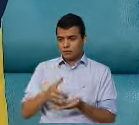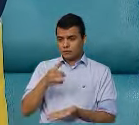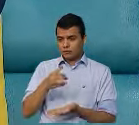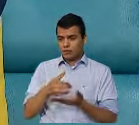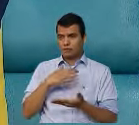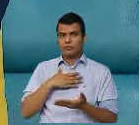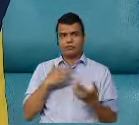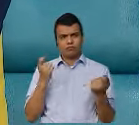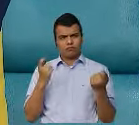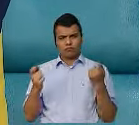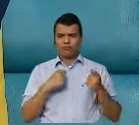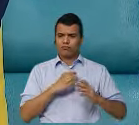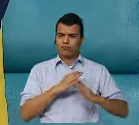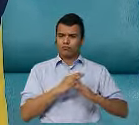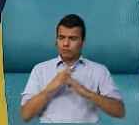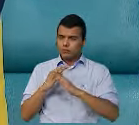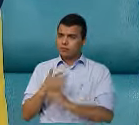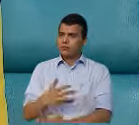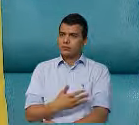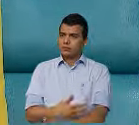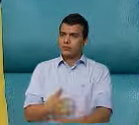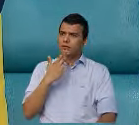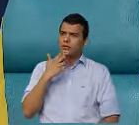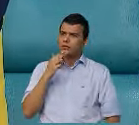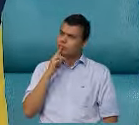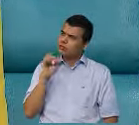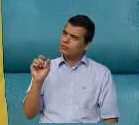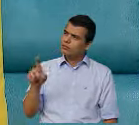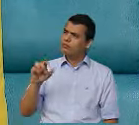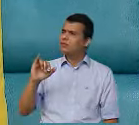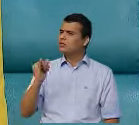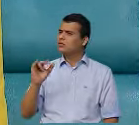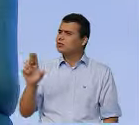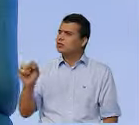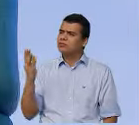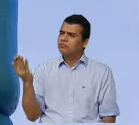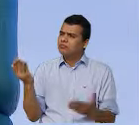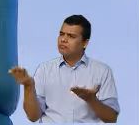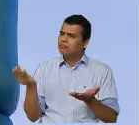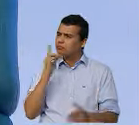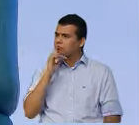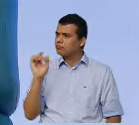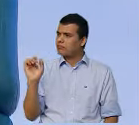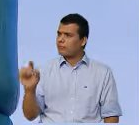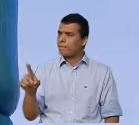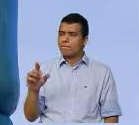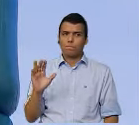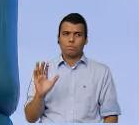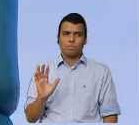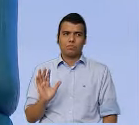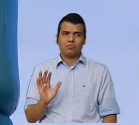regula el nivel del azúcar en sangre. ¿Es verdad? ¿Es falso? ¿Mito? ¿Realidad? Bueno, en realidad,